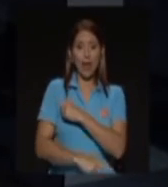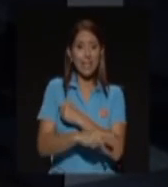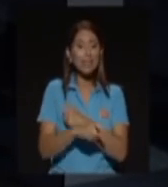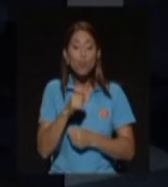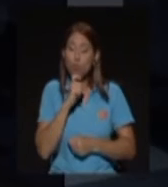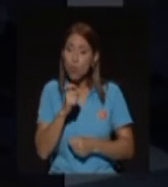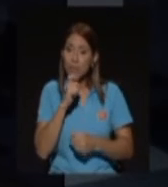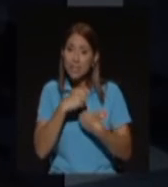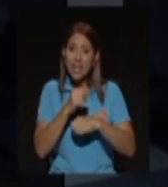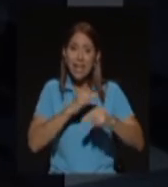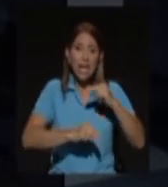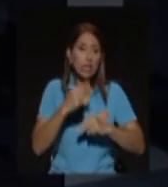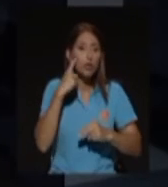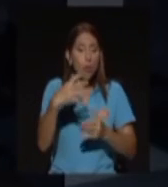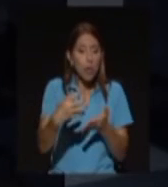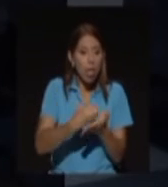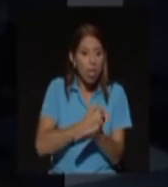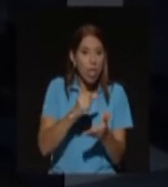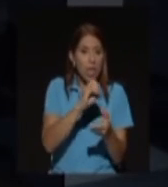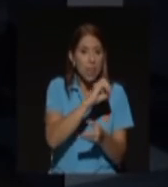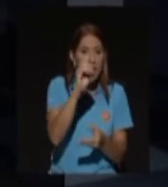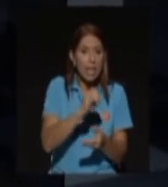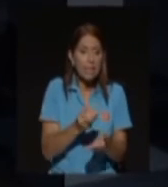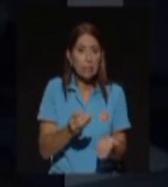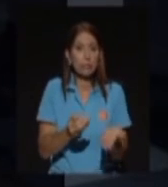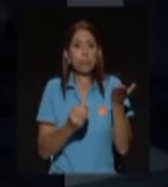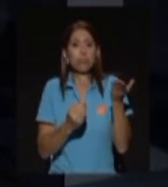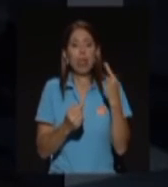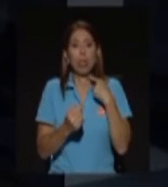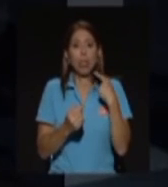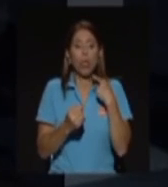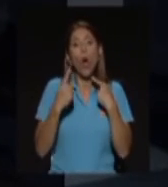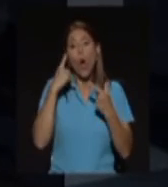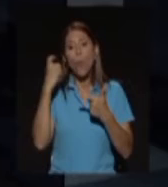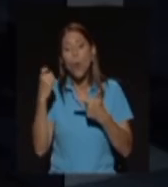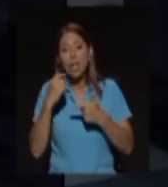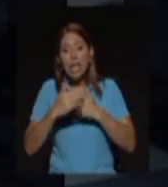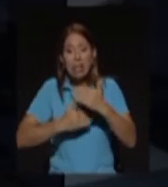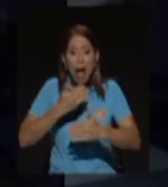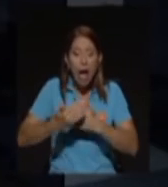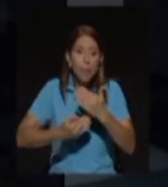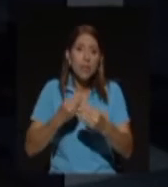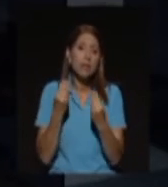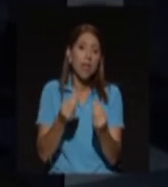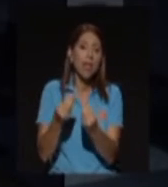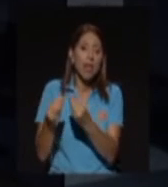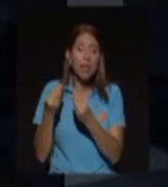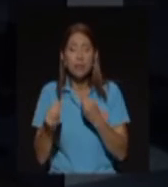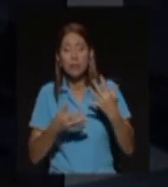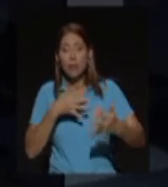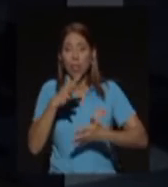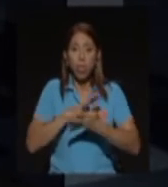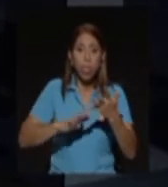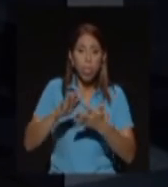son muy elevadas, porque los trámites son excesivos y engorrosos, porque no hay un buen clima de negocios,